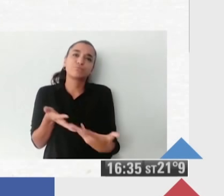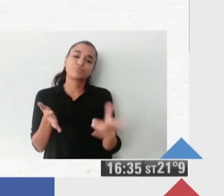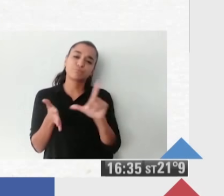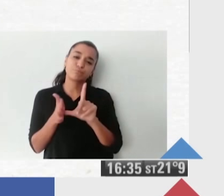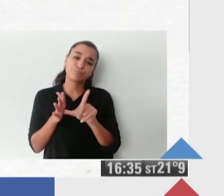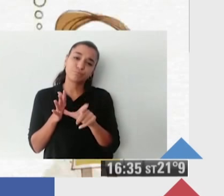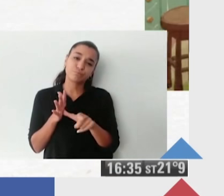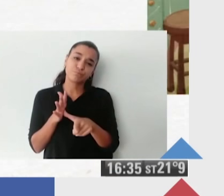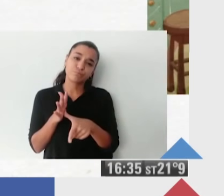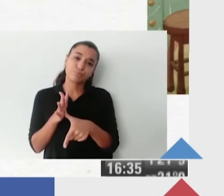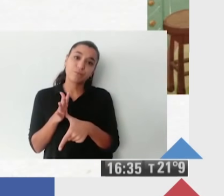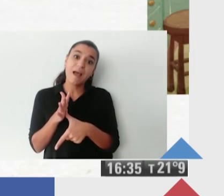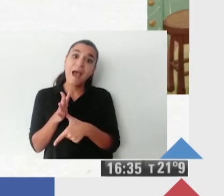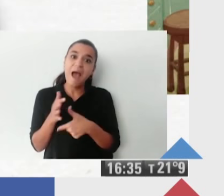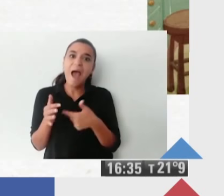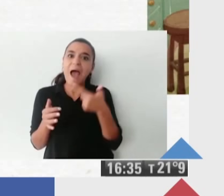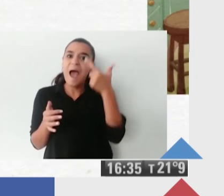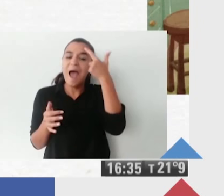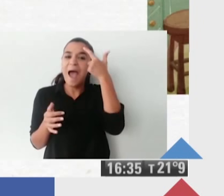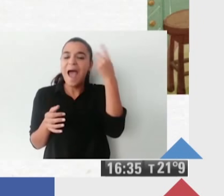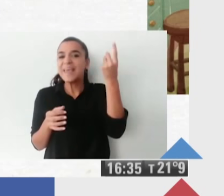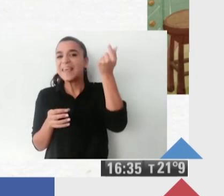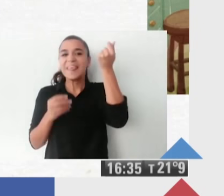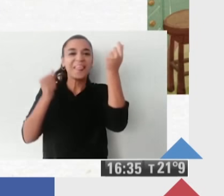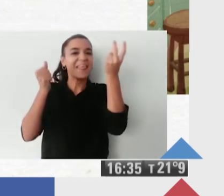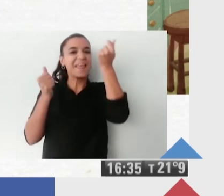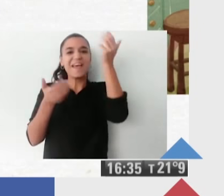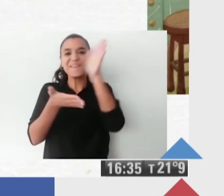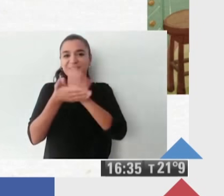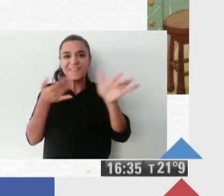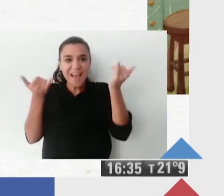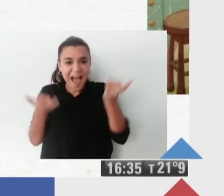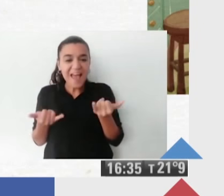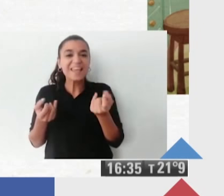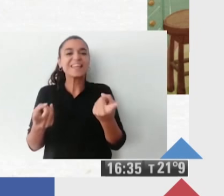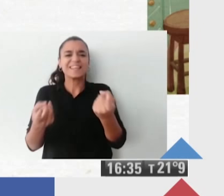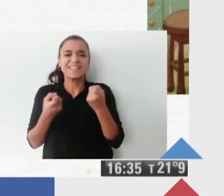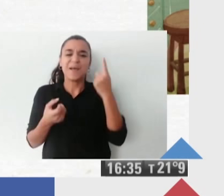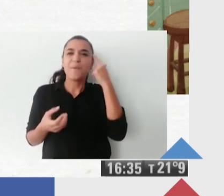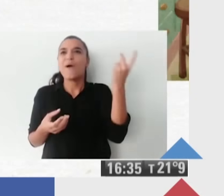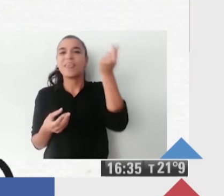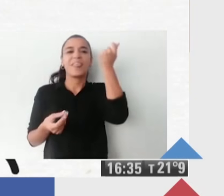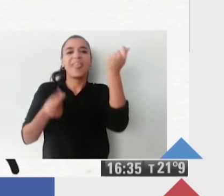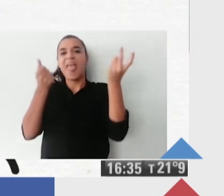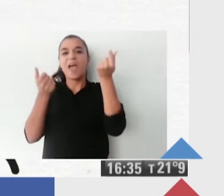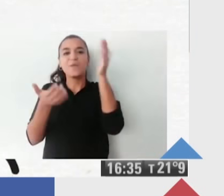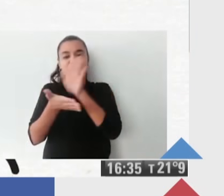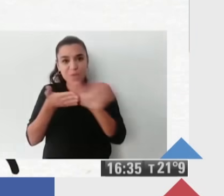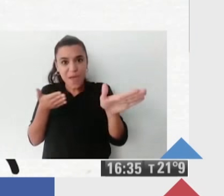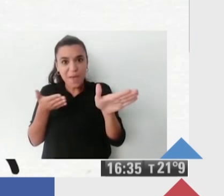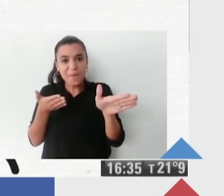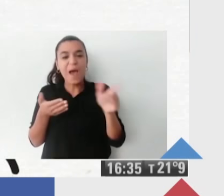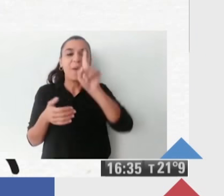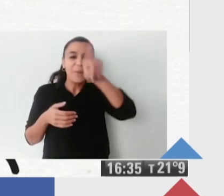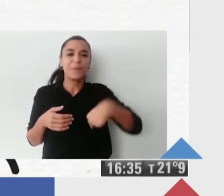estar un rato aburrido, suelen aparecer en el cerebro ideas nuevas. Y necesitamos muchas de esas ideas nuevas